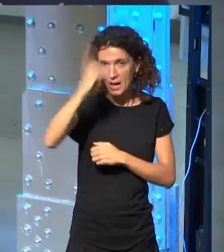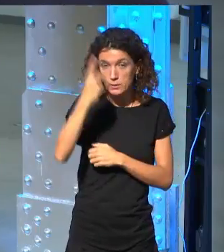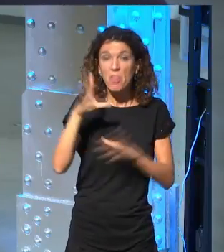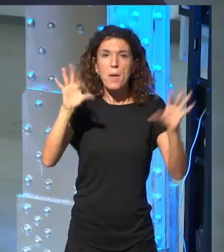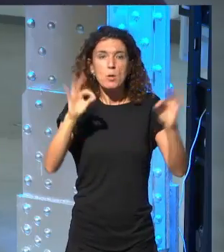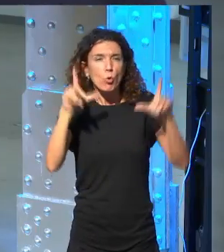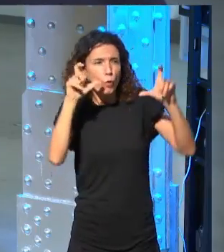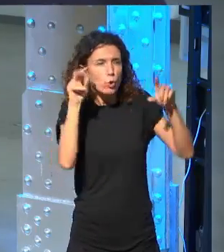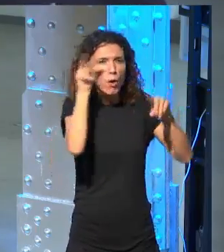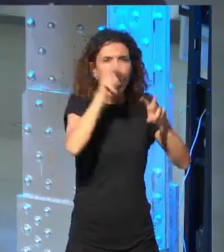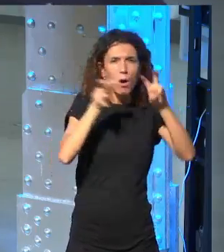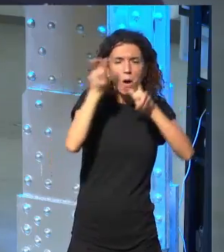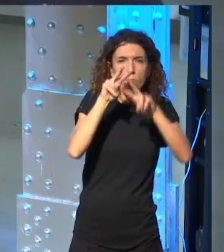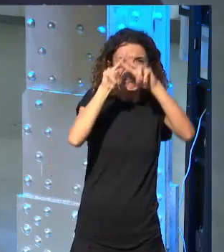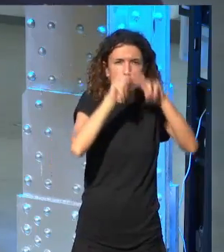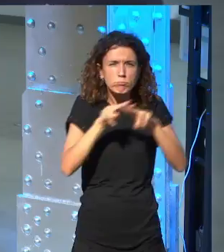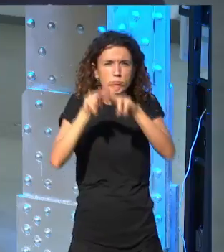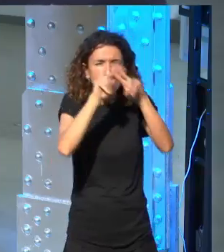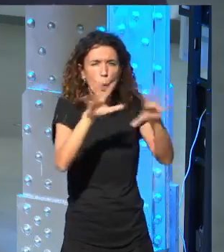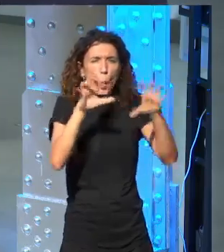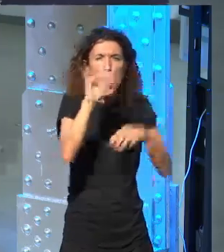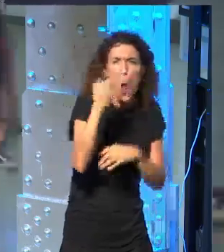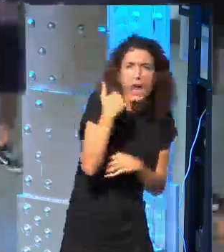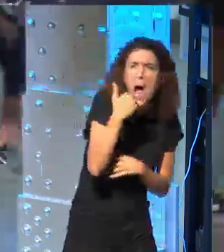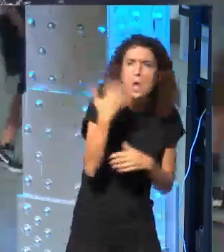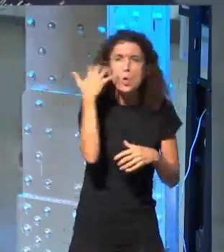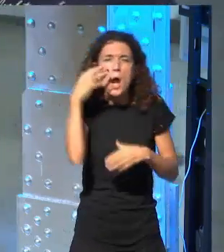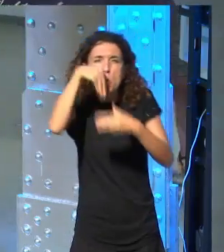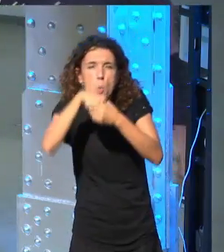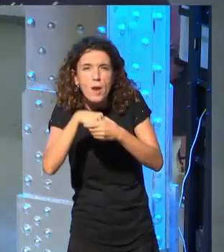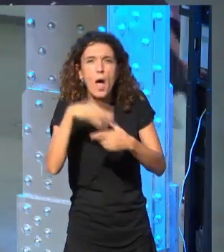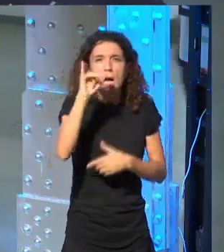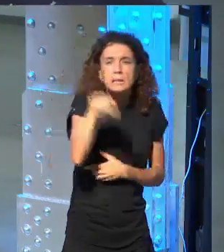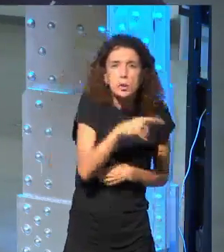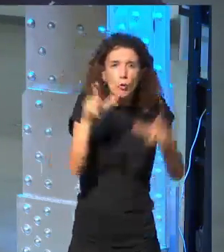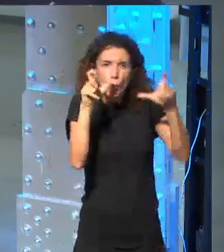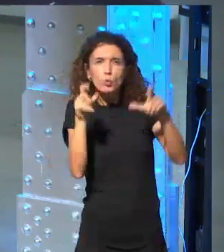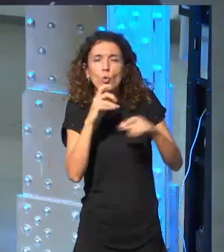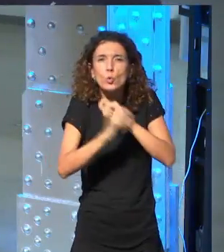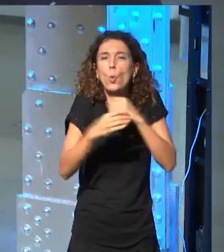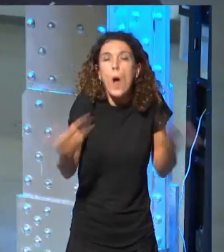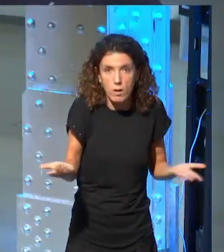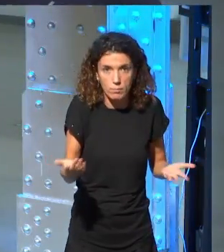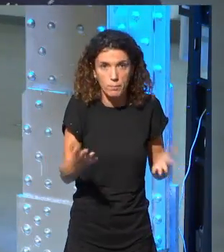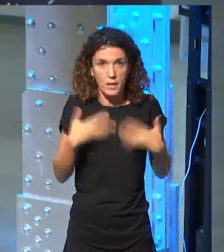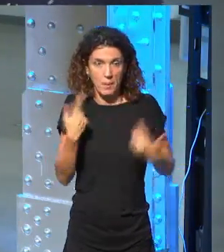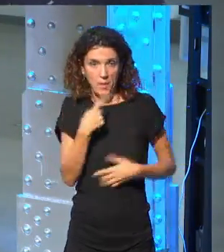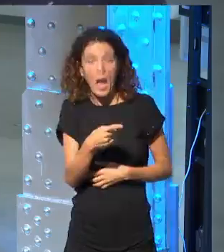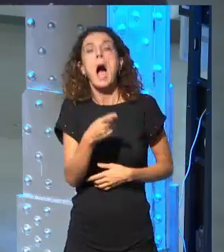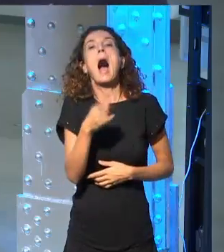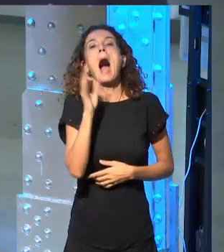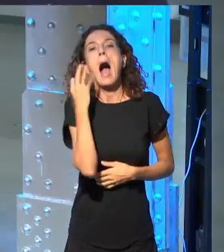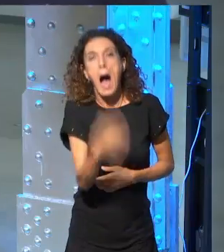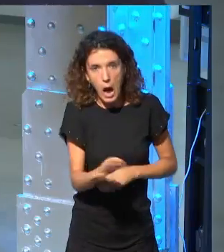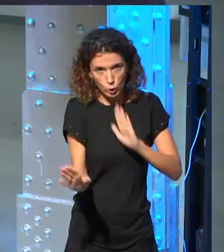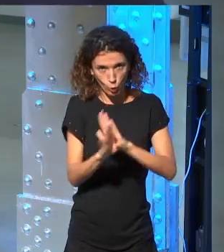10 minutos mirando la foto diciendo... ¿Hay un culo? O sea, ¿qué hay en la foto? Y de repente ya hacían scroll y decían, ah,